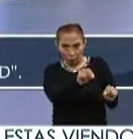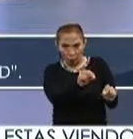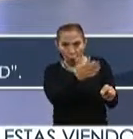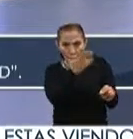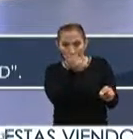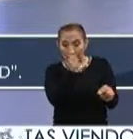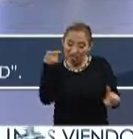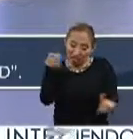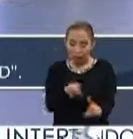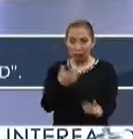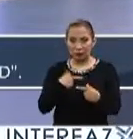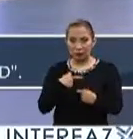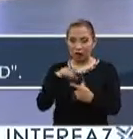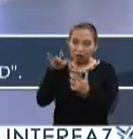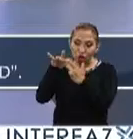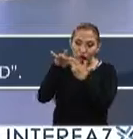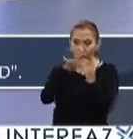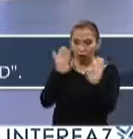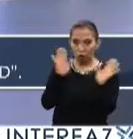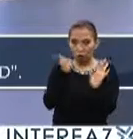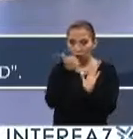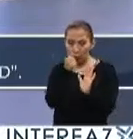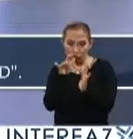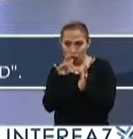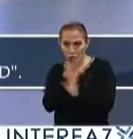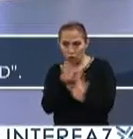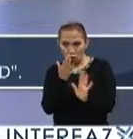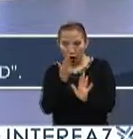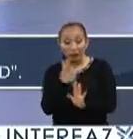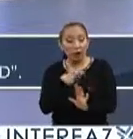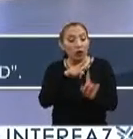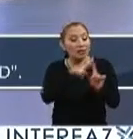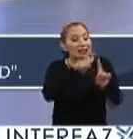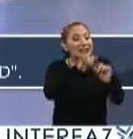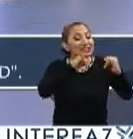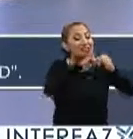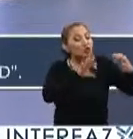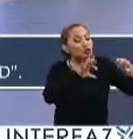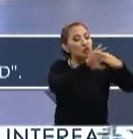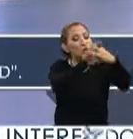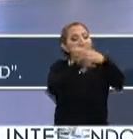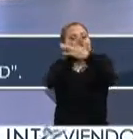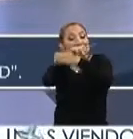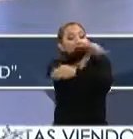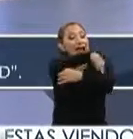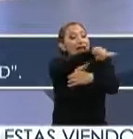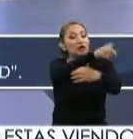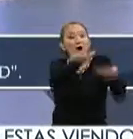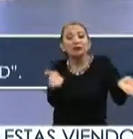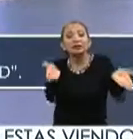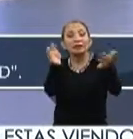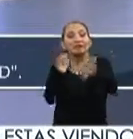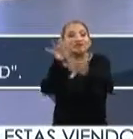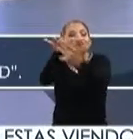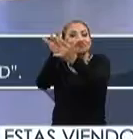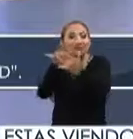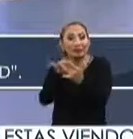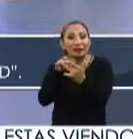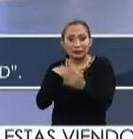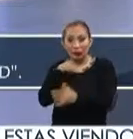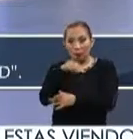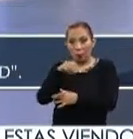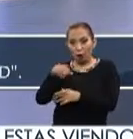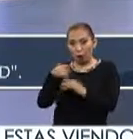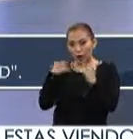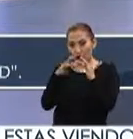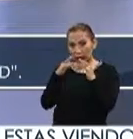en contacto directo con los alumnos, digamos, y no trabajan con diferentes instancias. Sin embargo, en este ejercicio del MOOC, pues iban a tener una